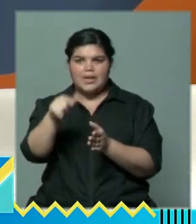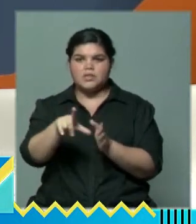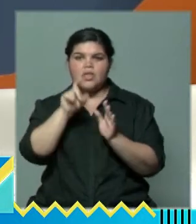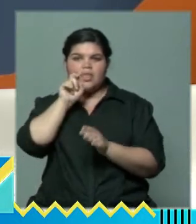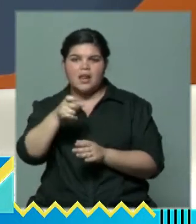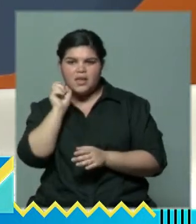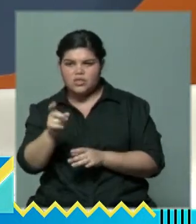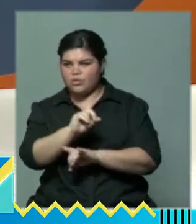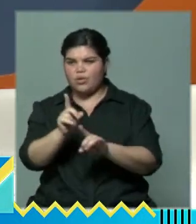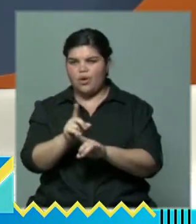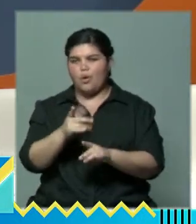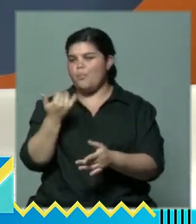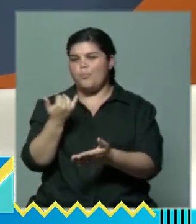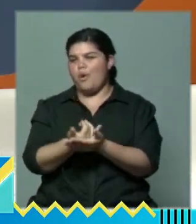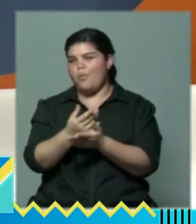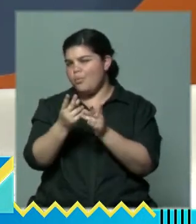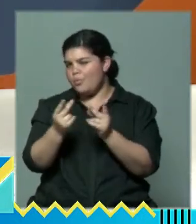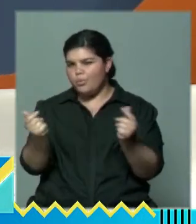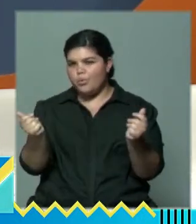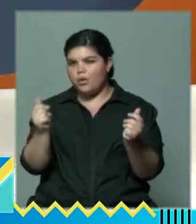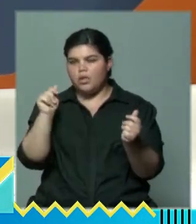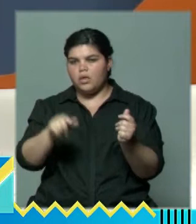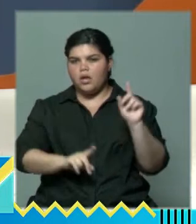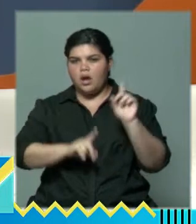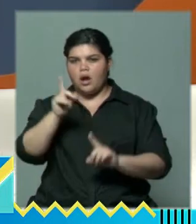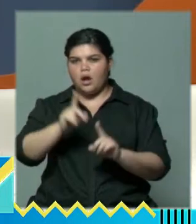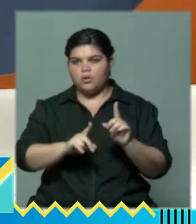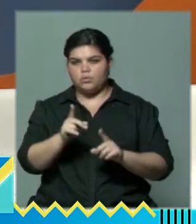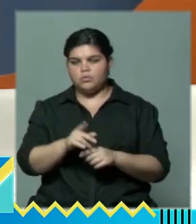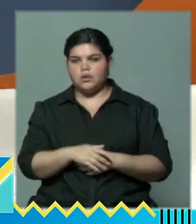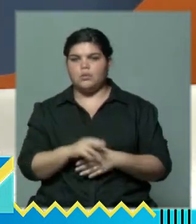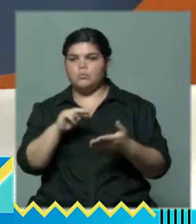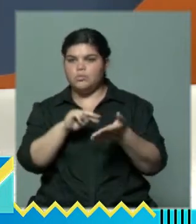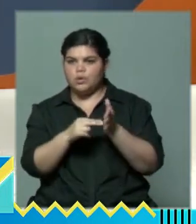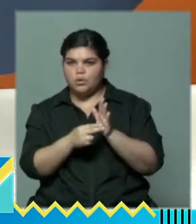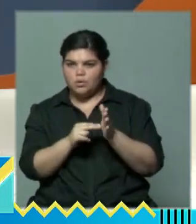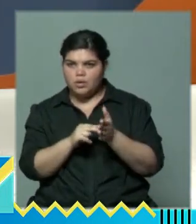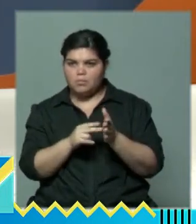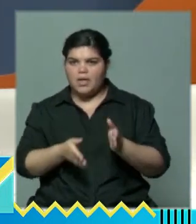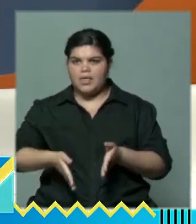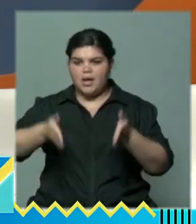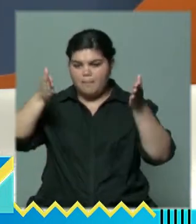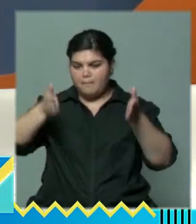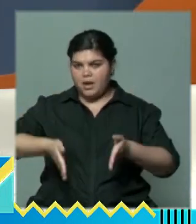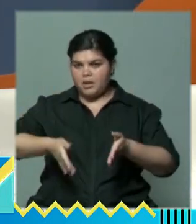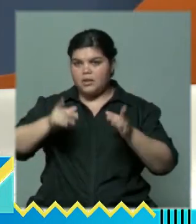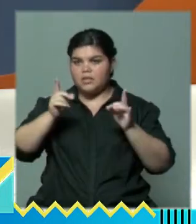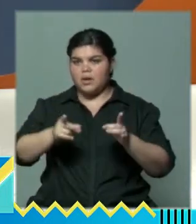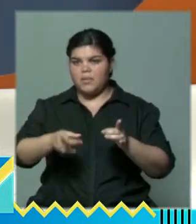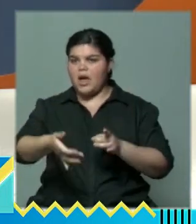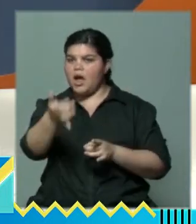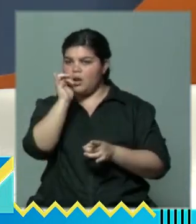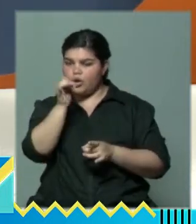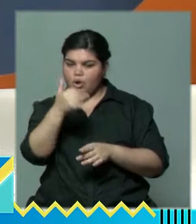son cuestiones menores y en muchos casos problemas de medianería, el problema del consumo de alcohol, digamos, en la